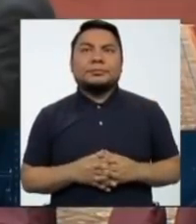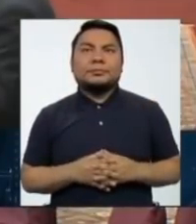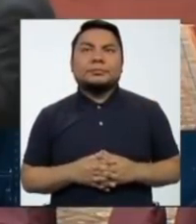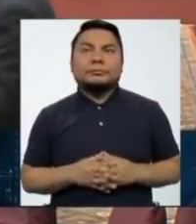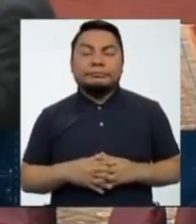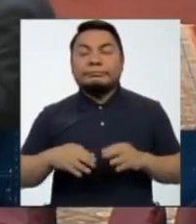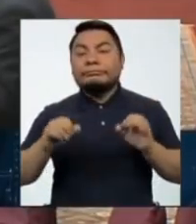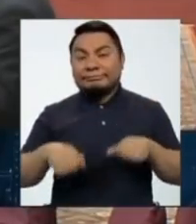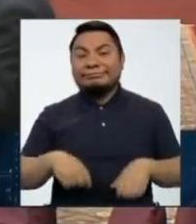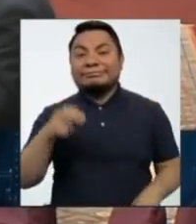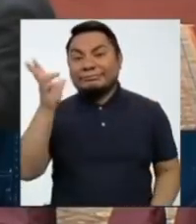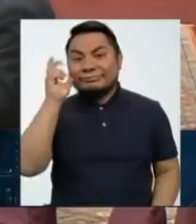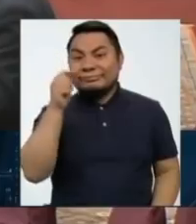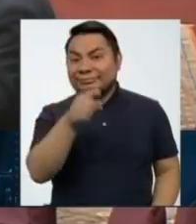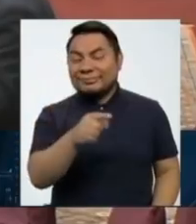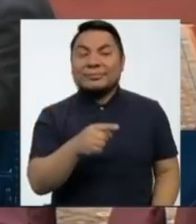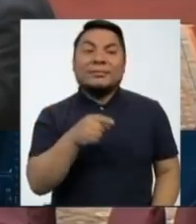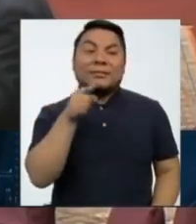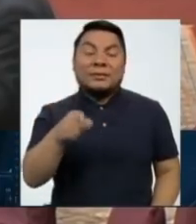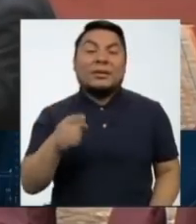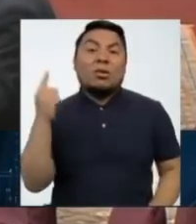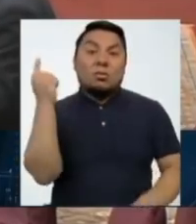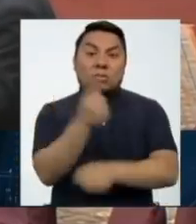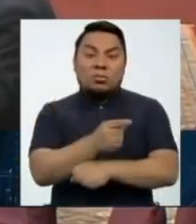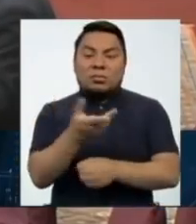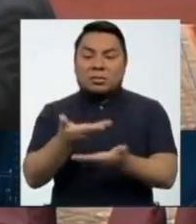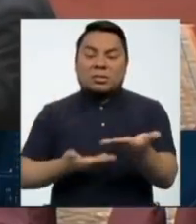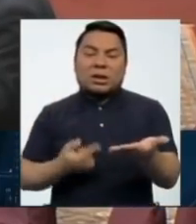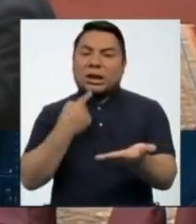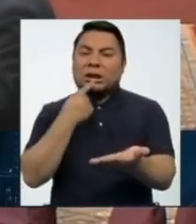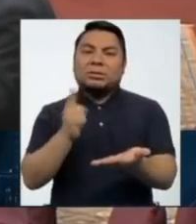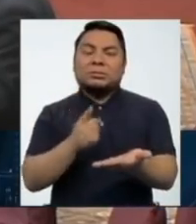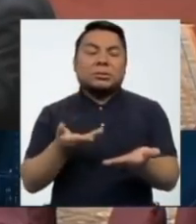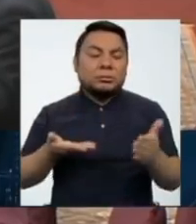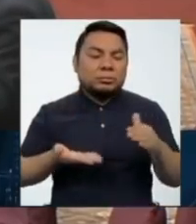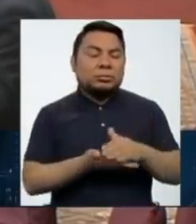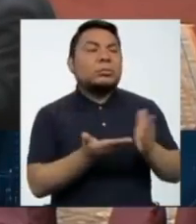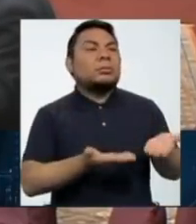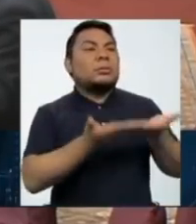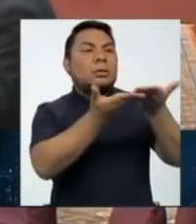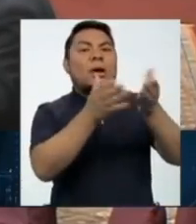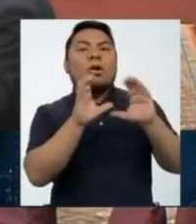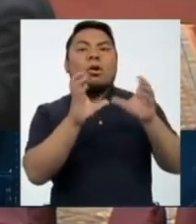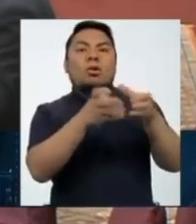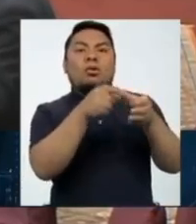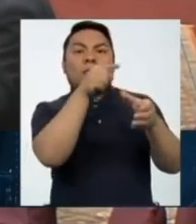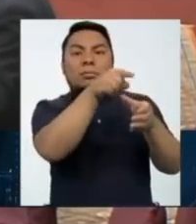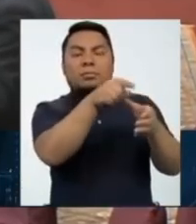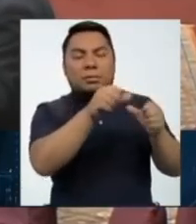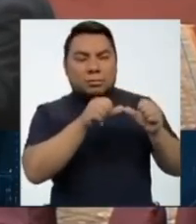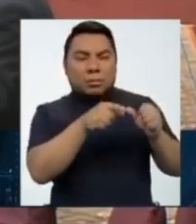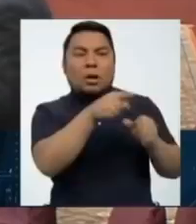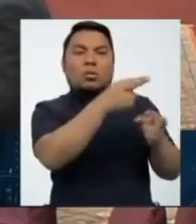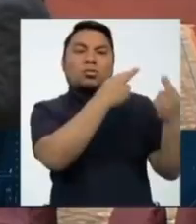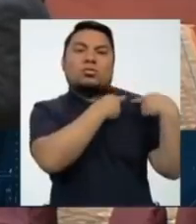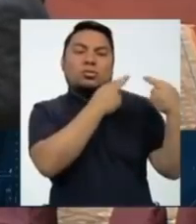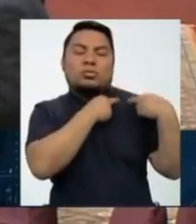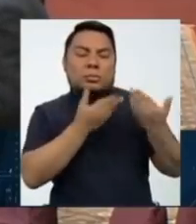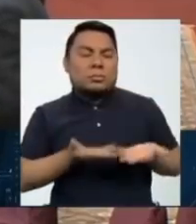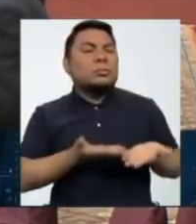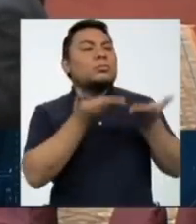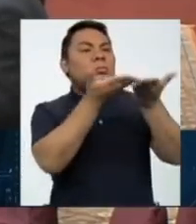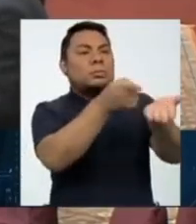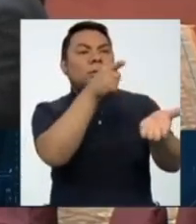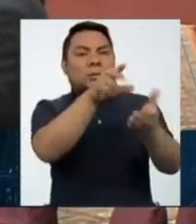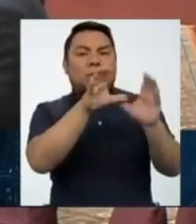Así es, como se escucha, esta denuncia será vista en la comisión permanente para ver si se ratifica o no el archivo